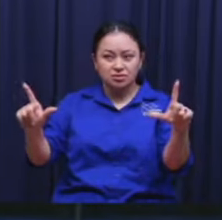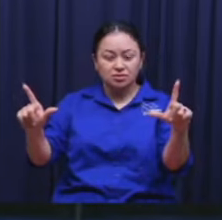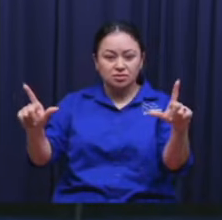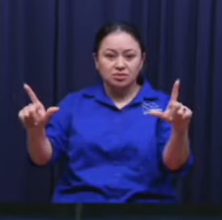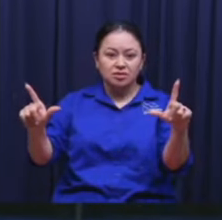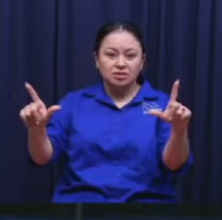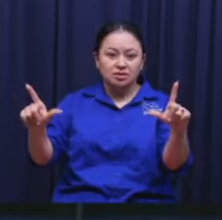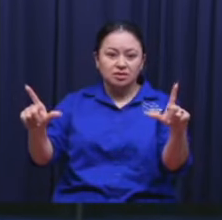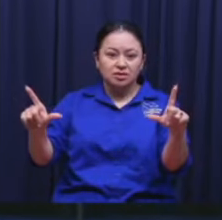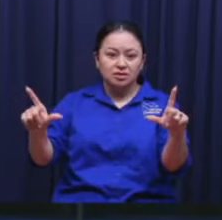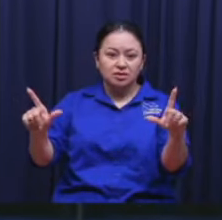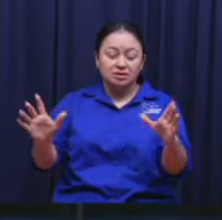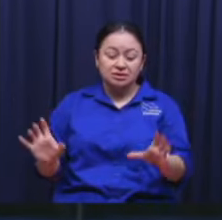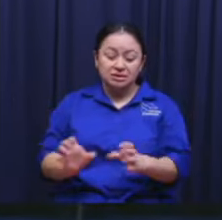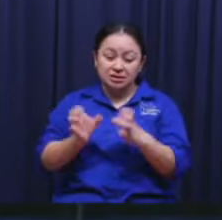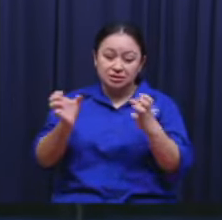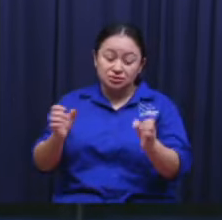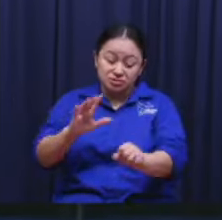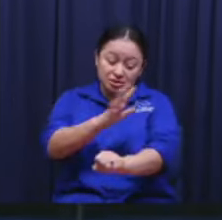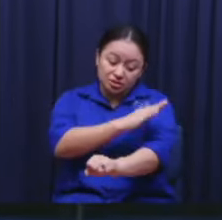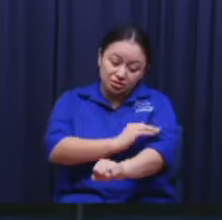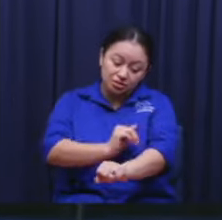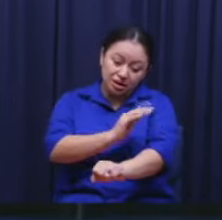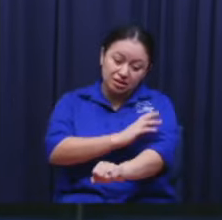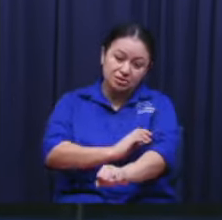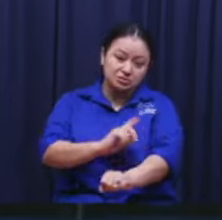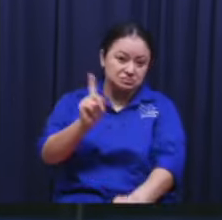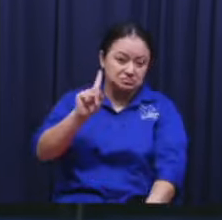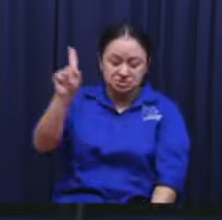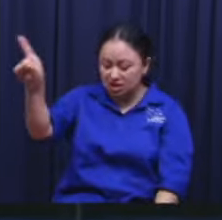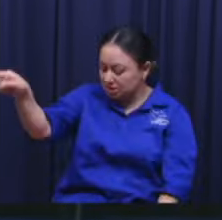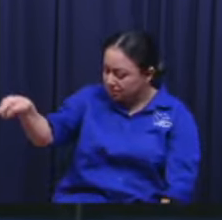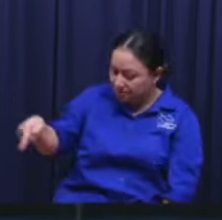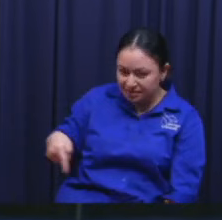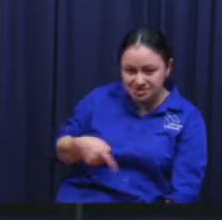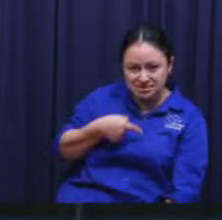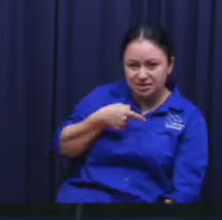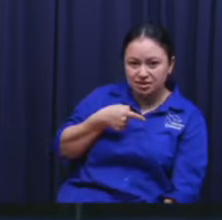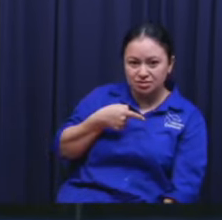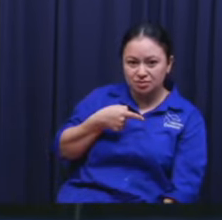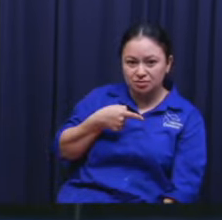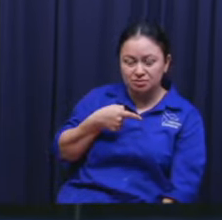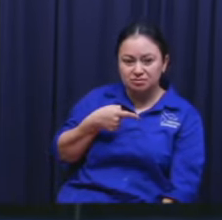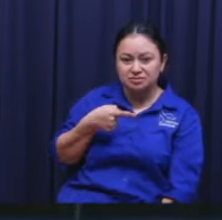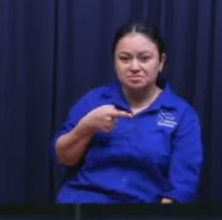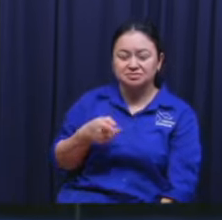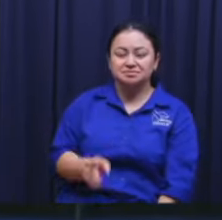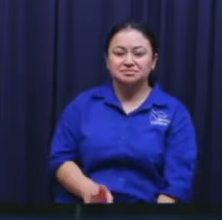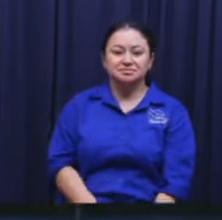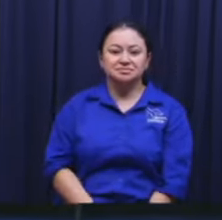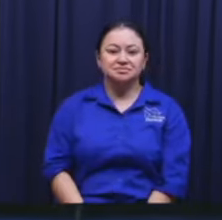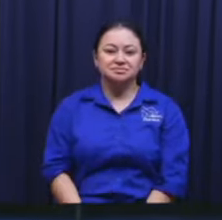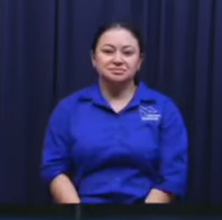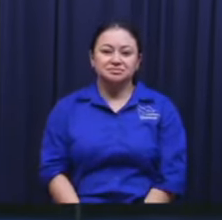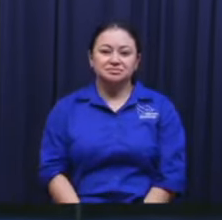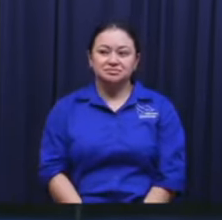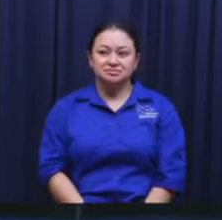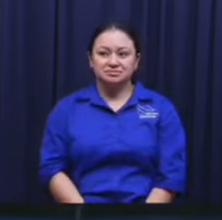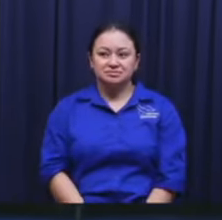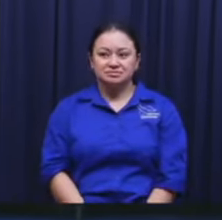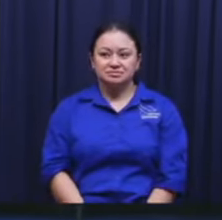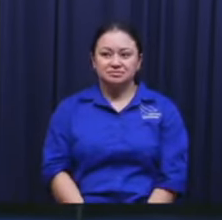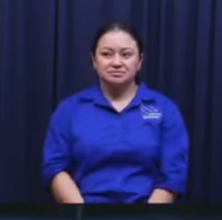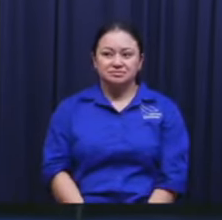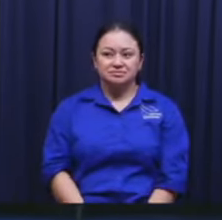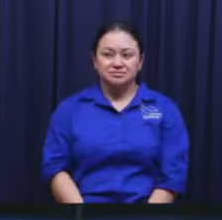dejaron de llegar los gatitos. No porque les hayan dado ningún veneno ni nada, sino que simple y sencillamente lo liberaron a él. Y a, como usted sabe, que hay